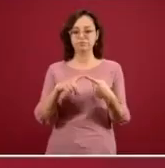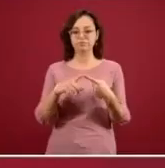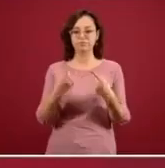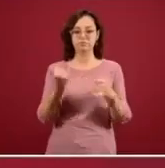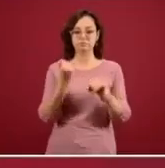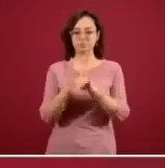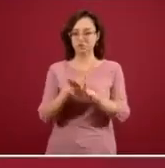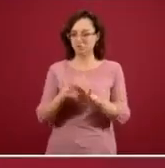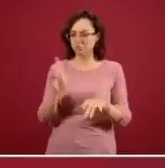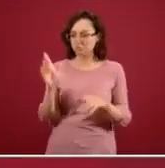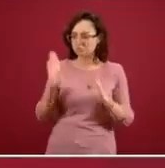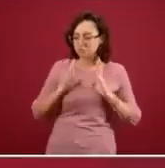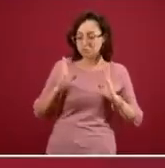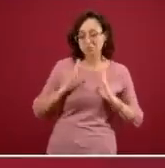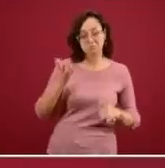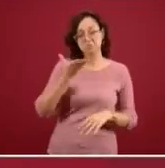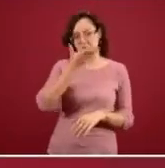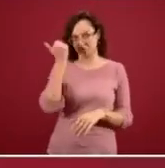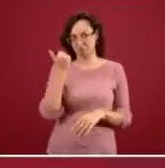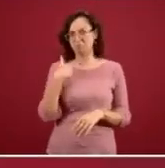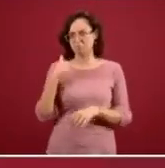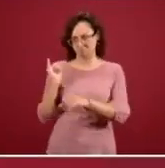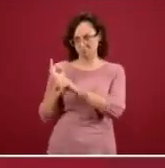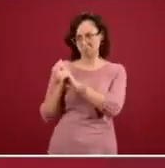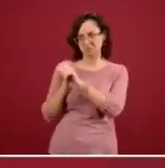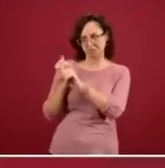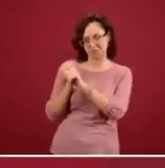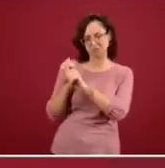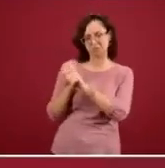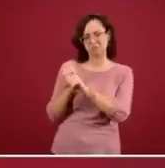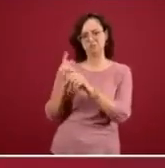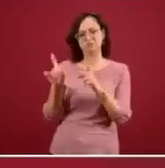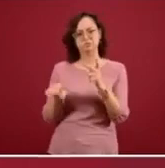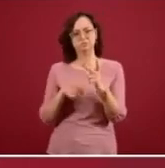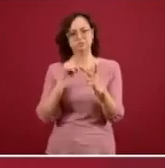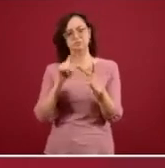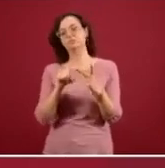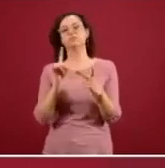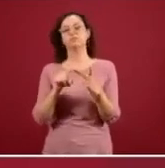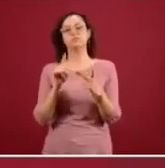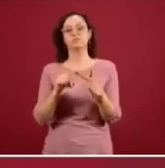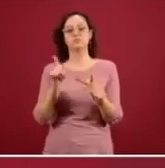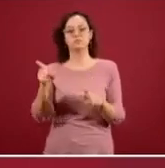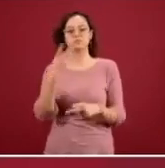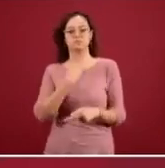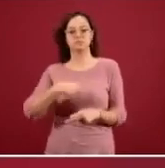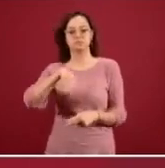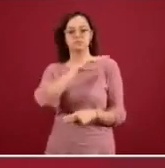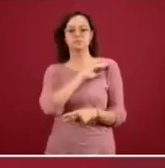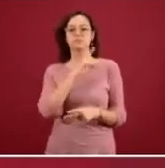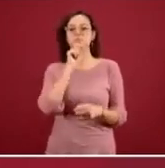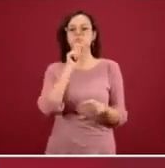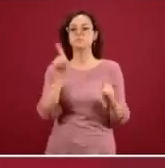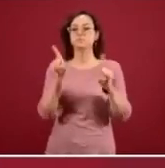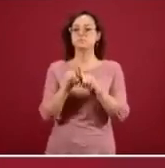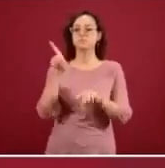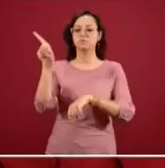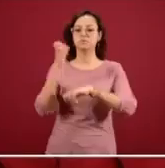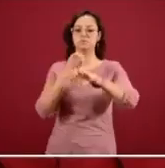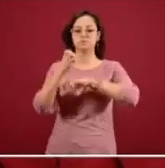los recabamos y los comentamos. Sobre lo segundo, no solo la doctora Sheinbaum, también el gobernador Alfredo del